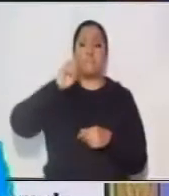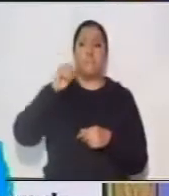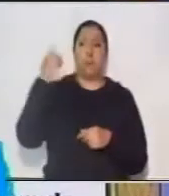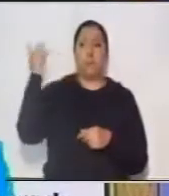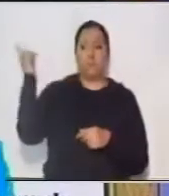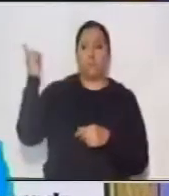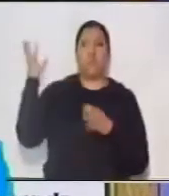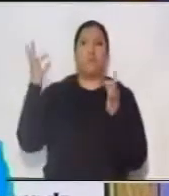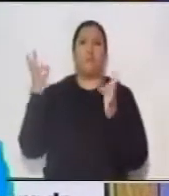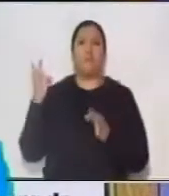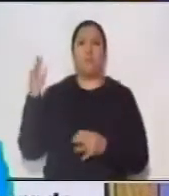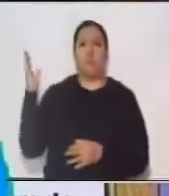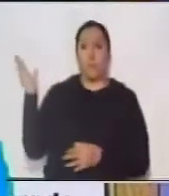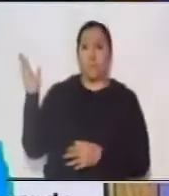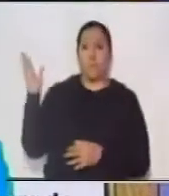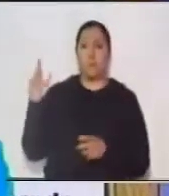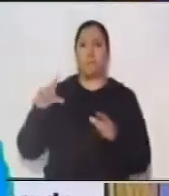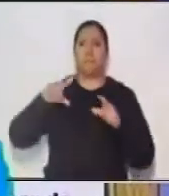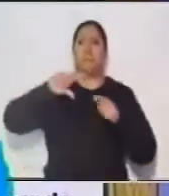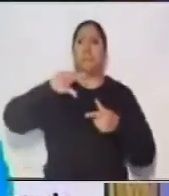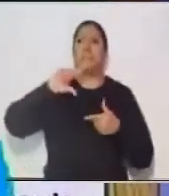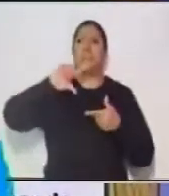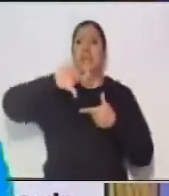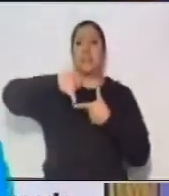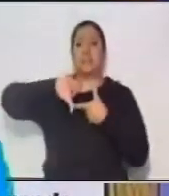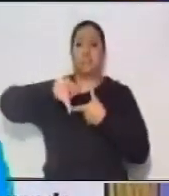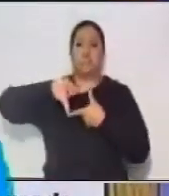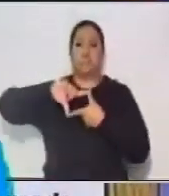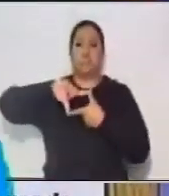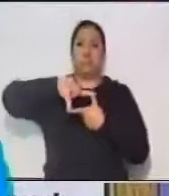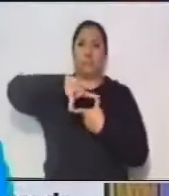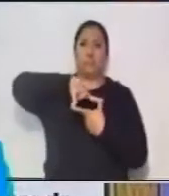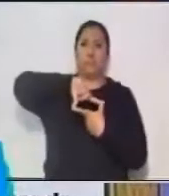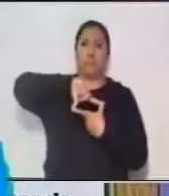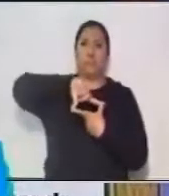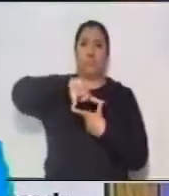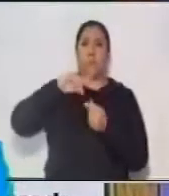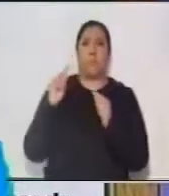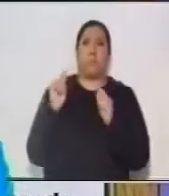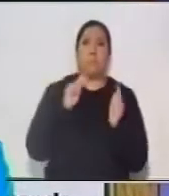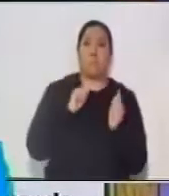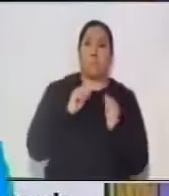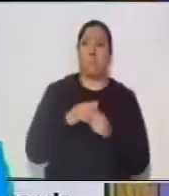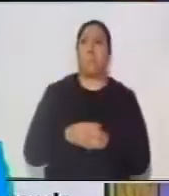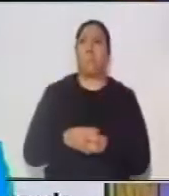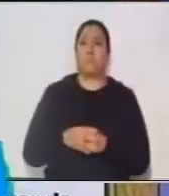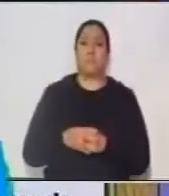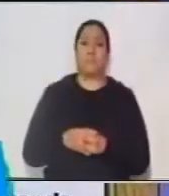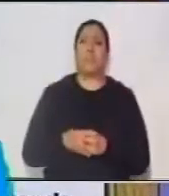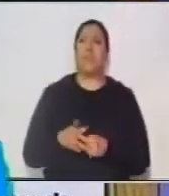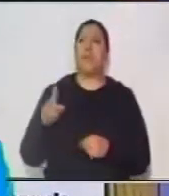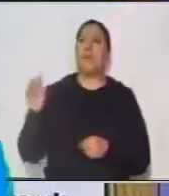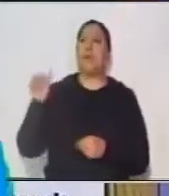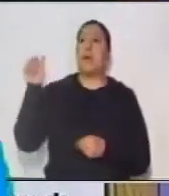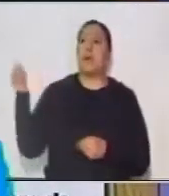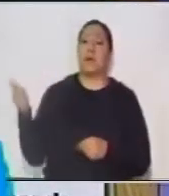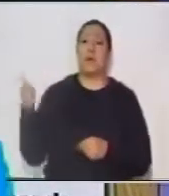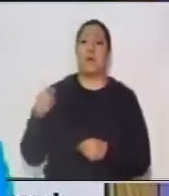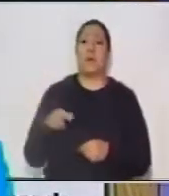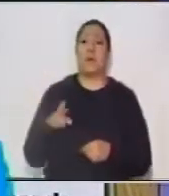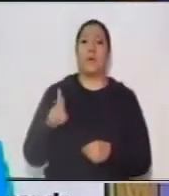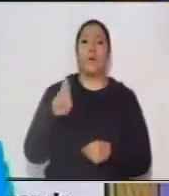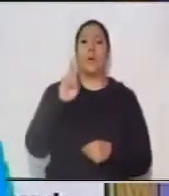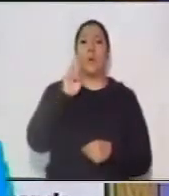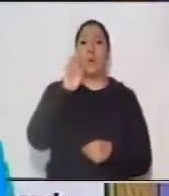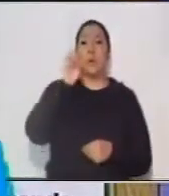es pensar en un rectángulo. ¿Cómo construimos con un paralelogramo un rectángulo? Veamos que